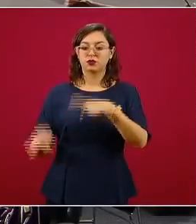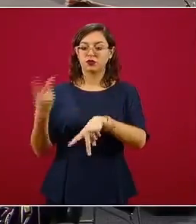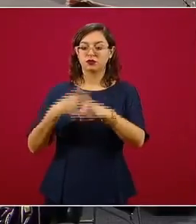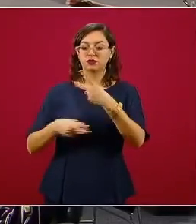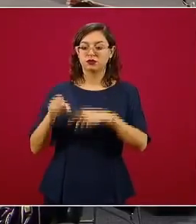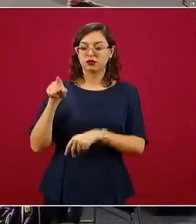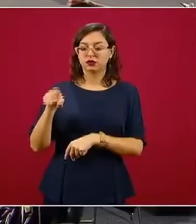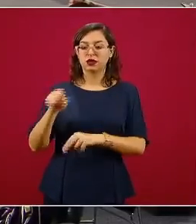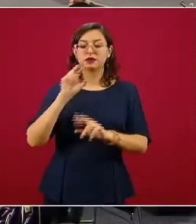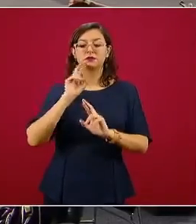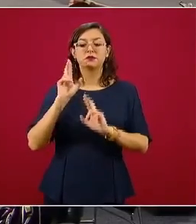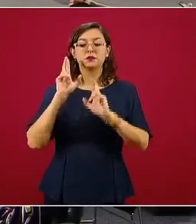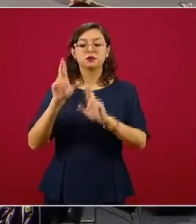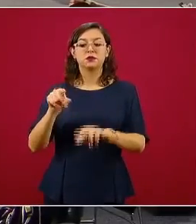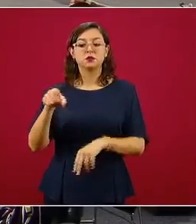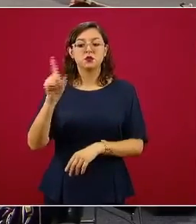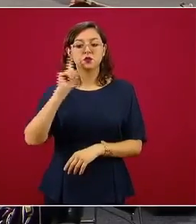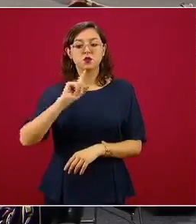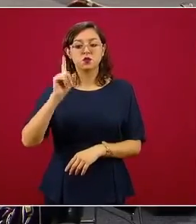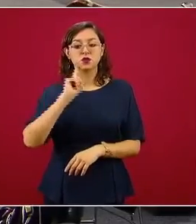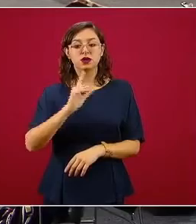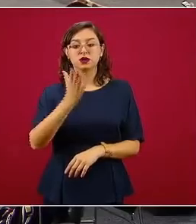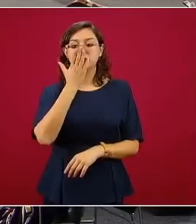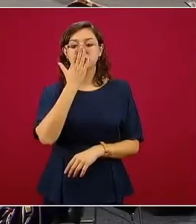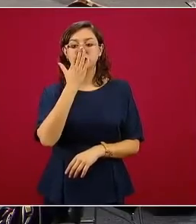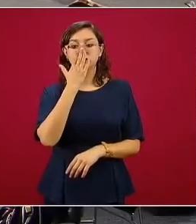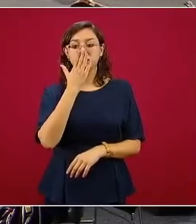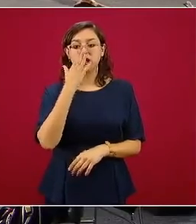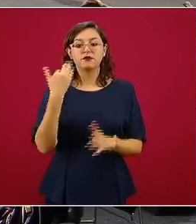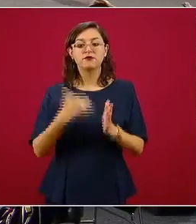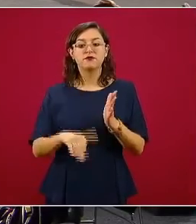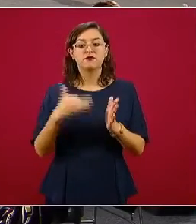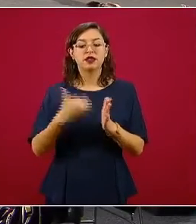responderle a la compañera de Sonora los pendientes.